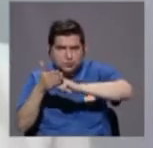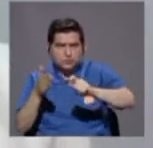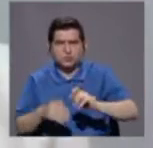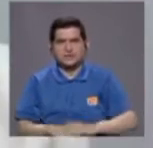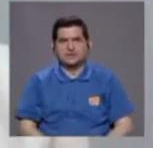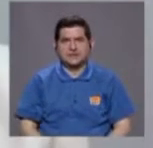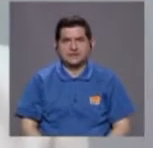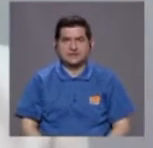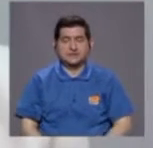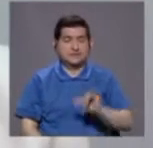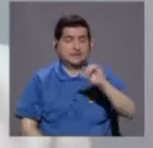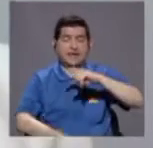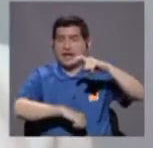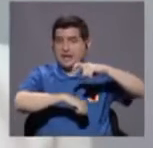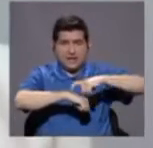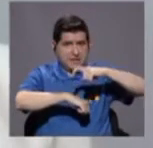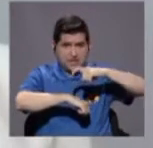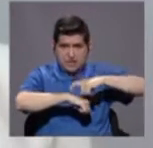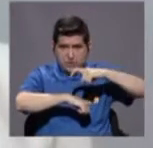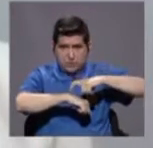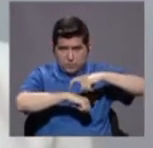que simultáneamente